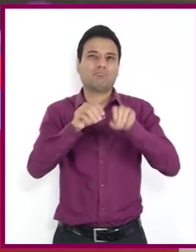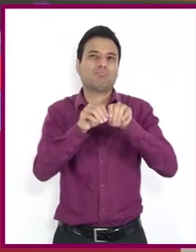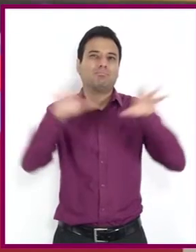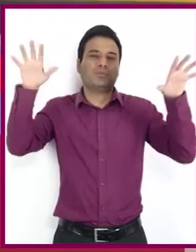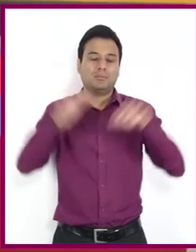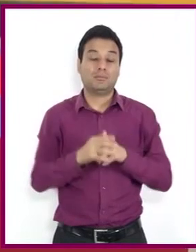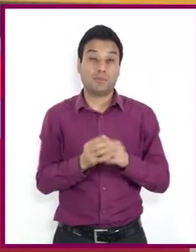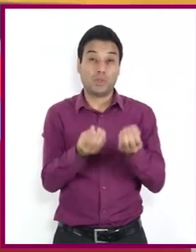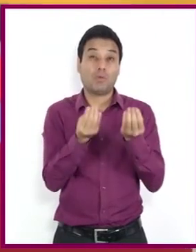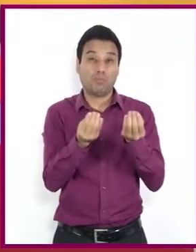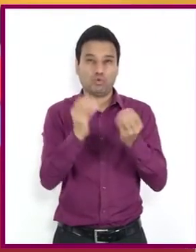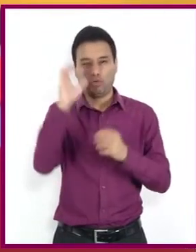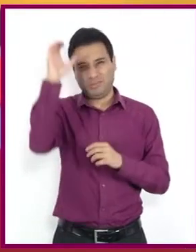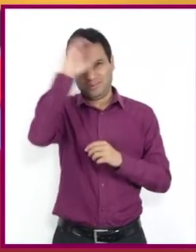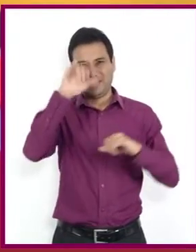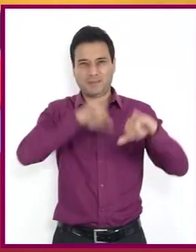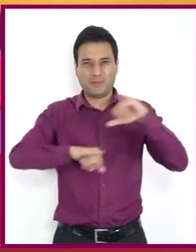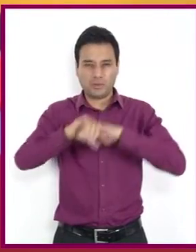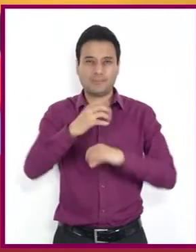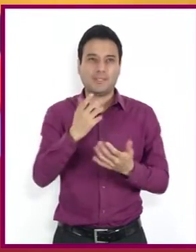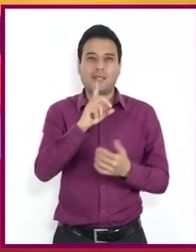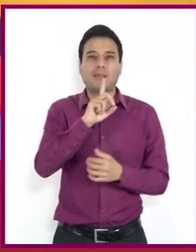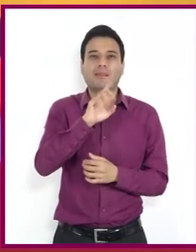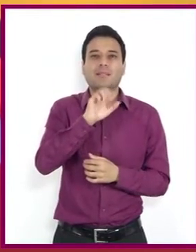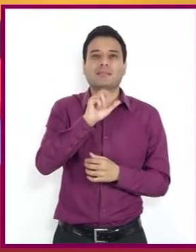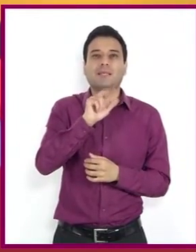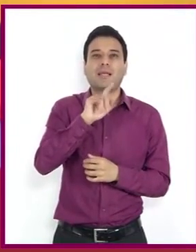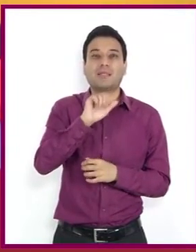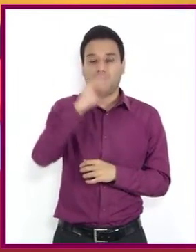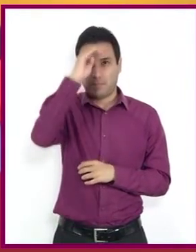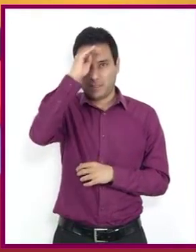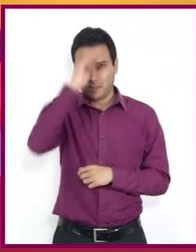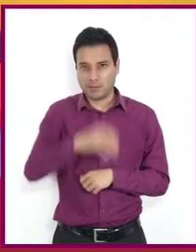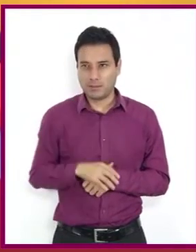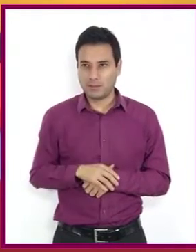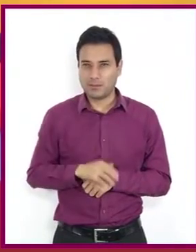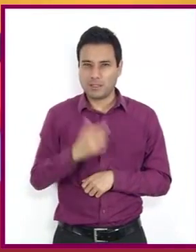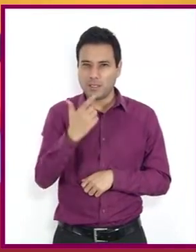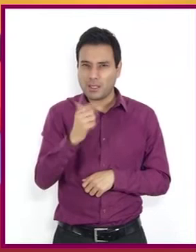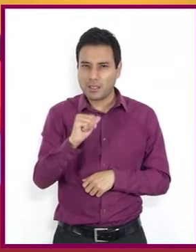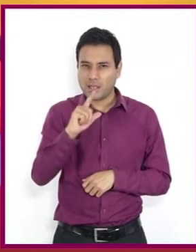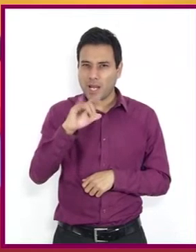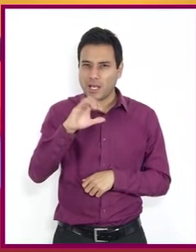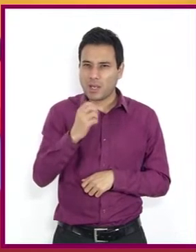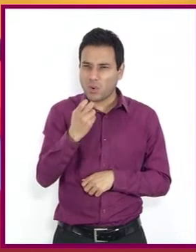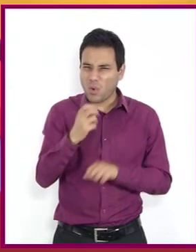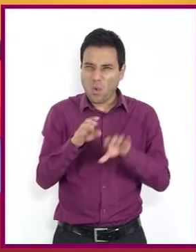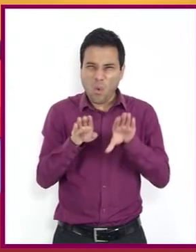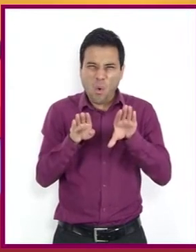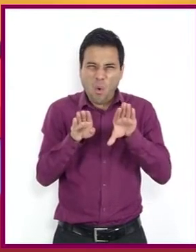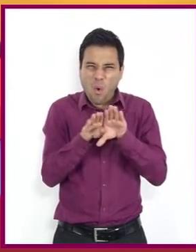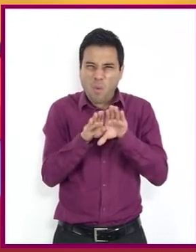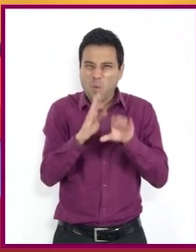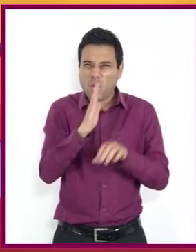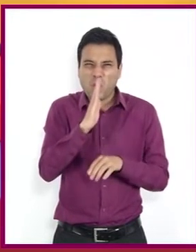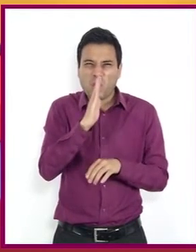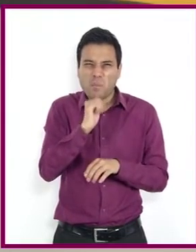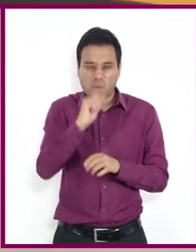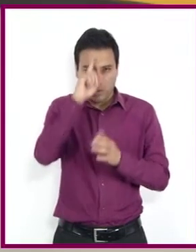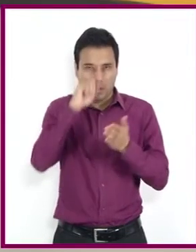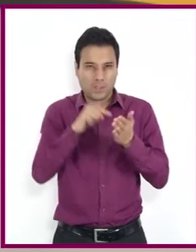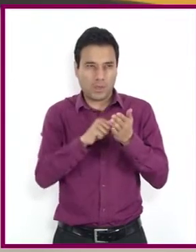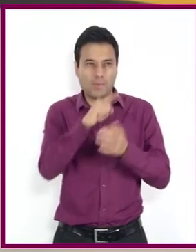época, entre ellos René Descartes, pensaron que Galileo era la víctima de una confabulación de los